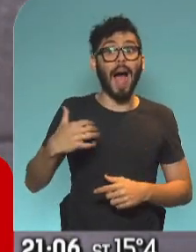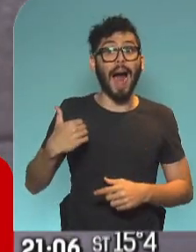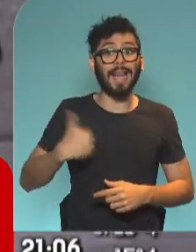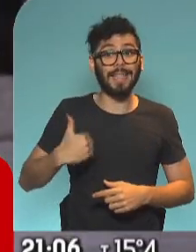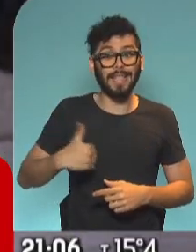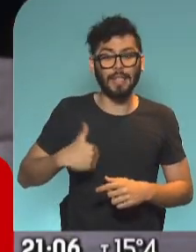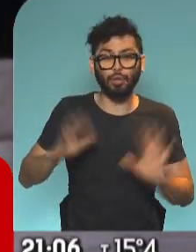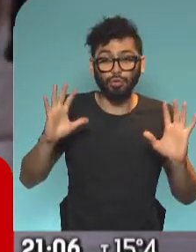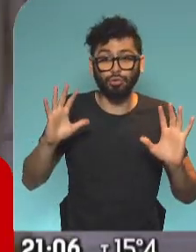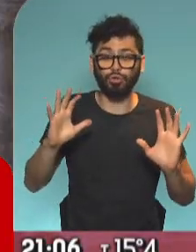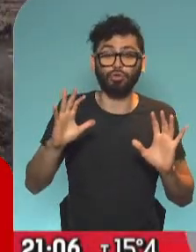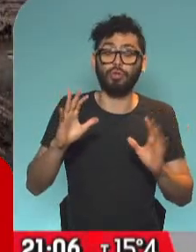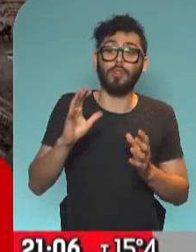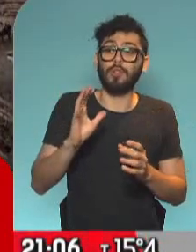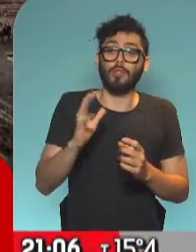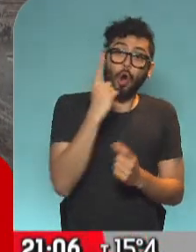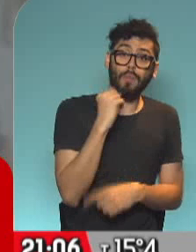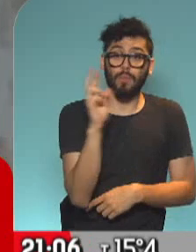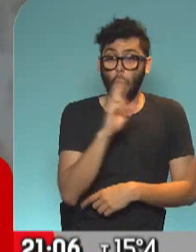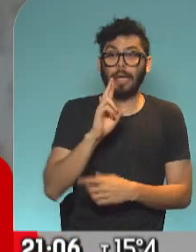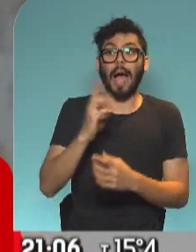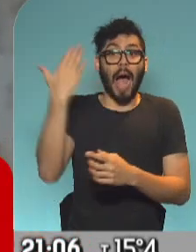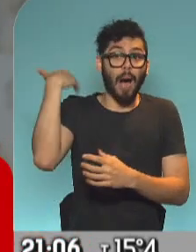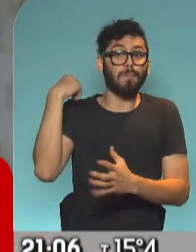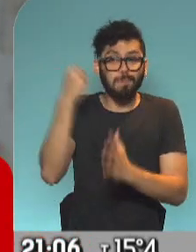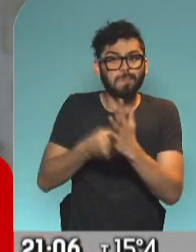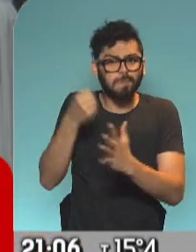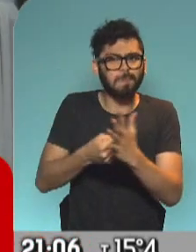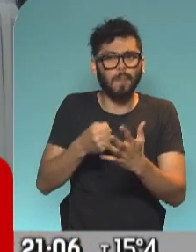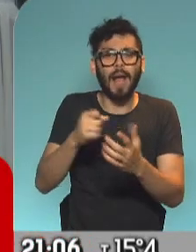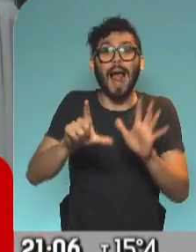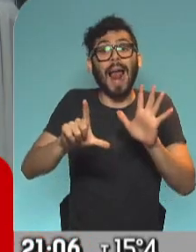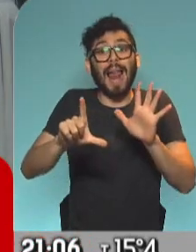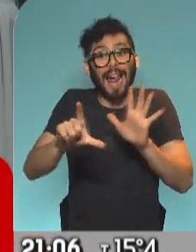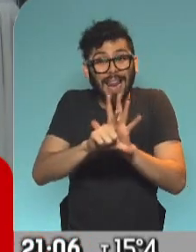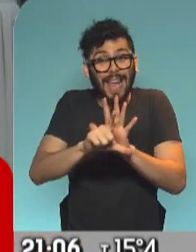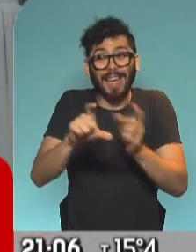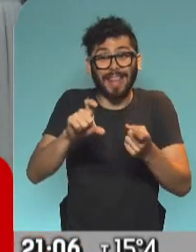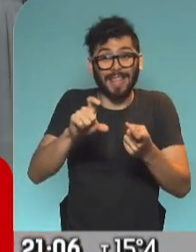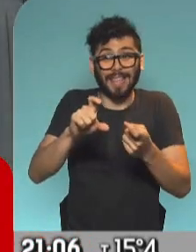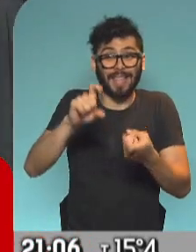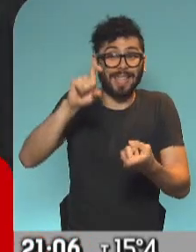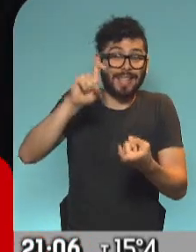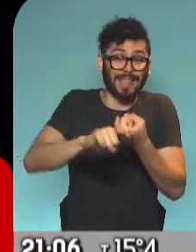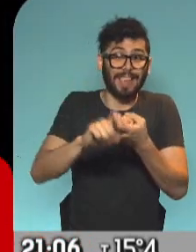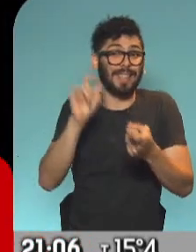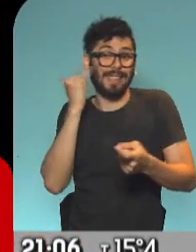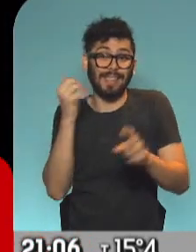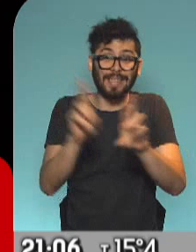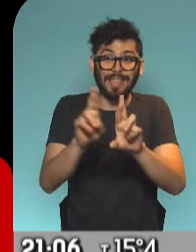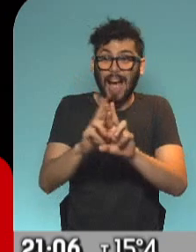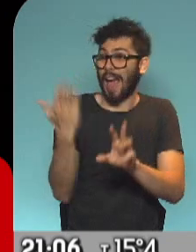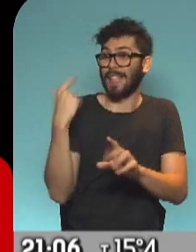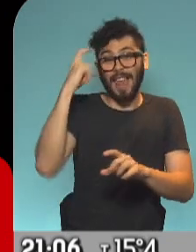les argentines, que luchamos por la ley de matrimonio igualitario hace 10 años, y que hoy vamos